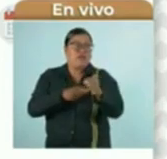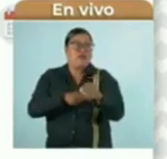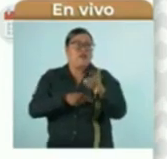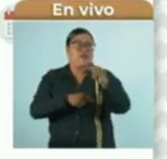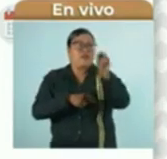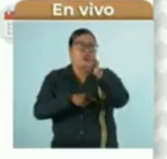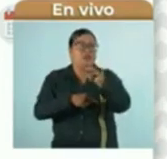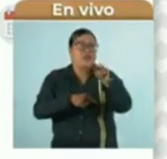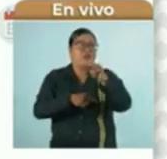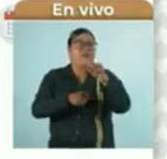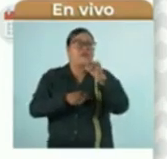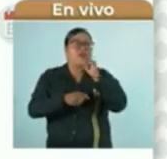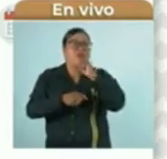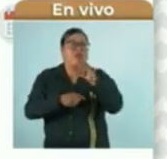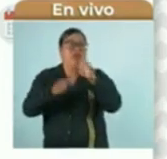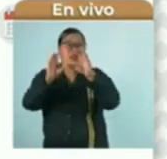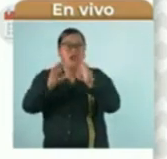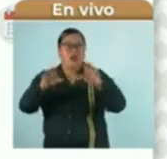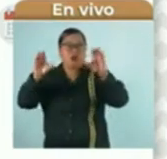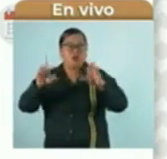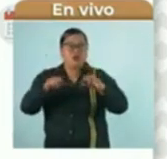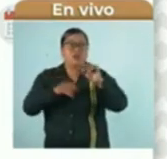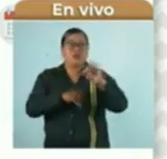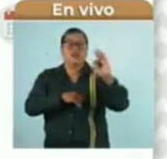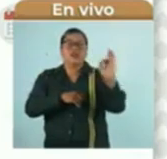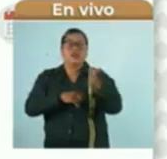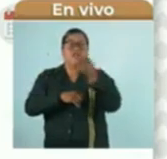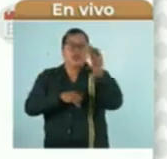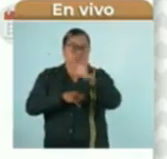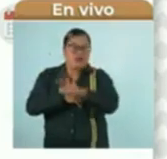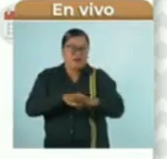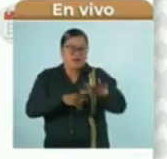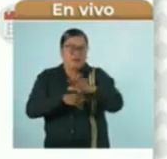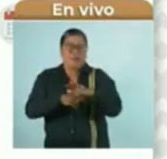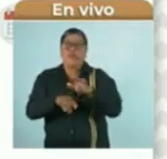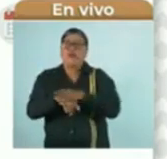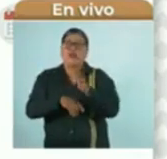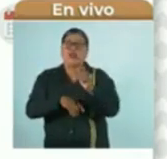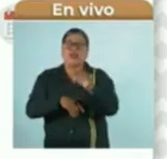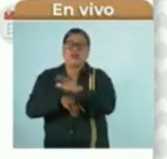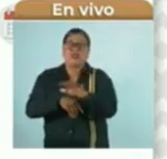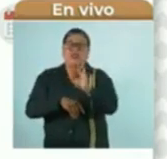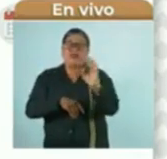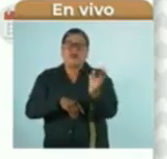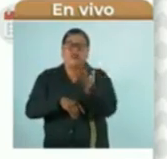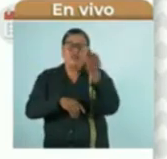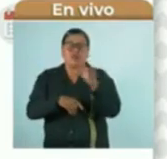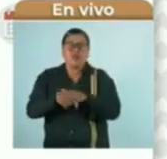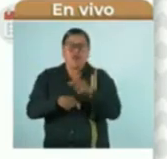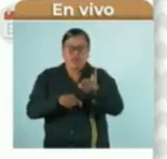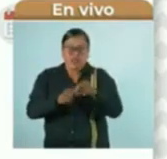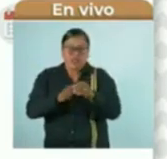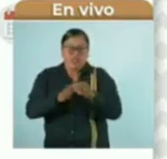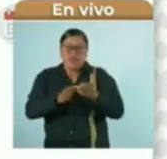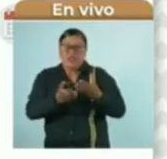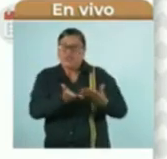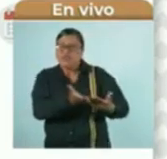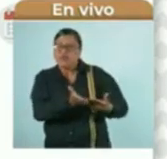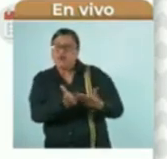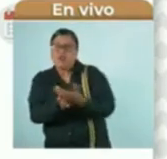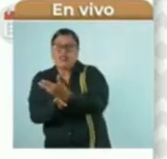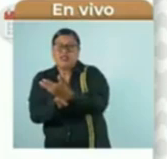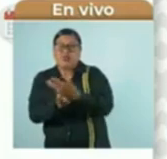Mariano Matamoros en la costa y la zona Federal Por qué la zona Federal porque los ejidos están invadiendo la